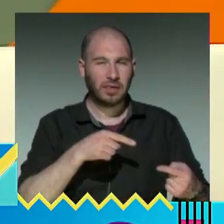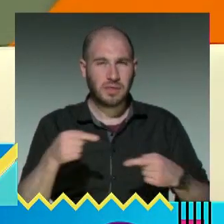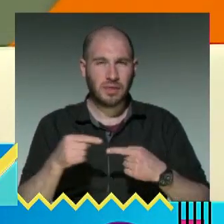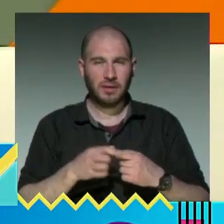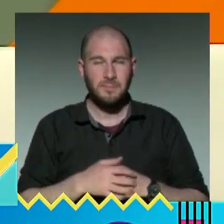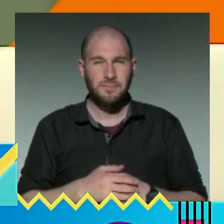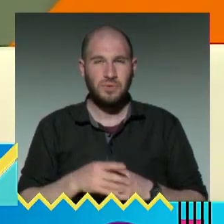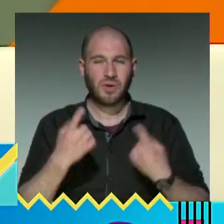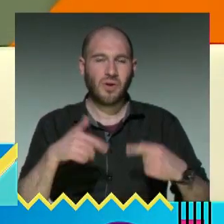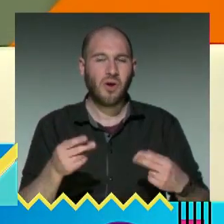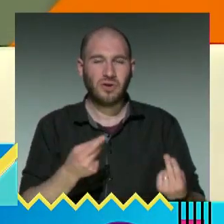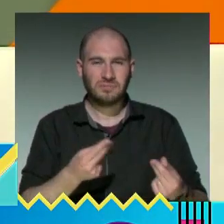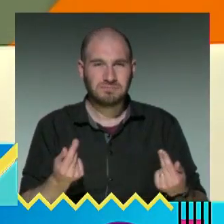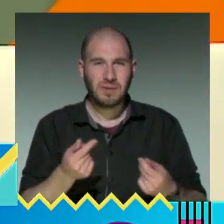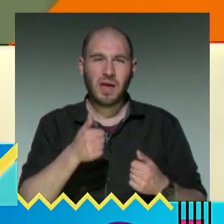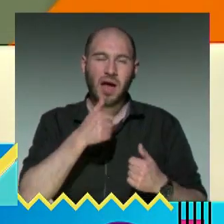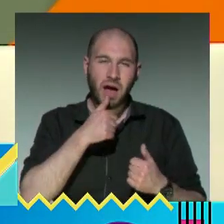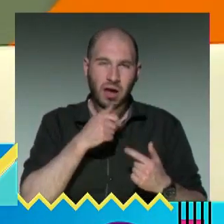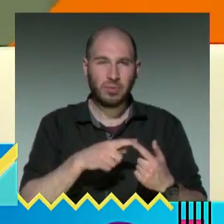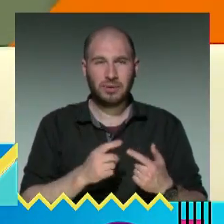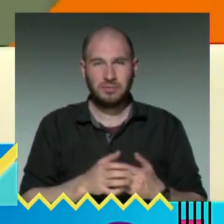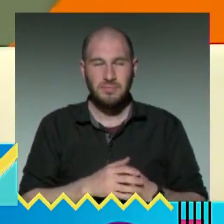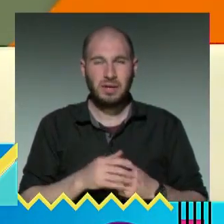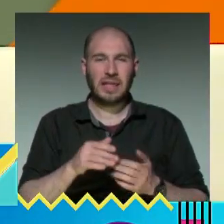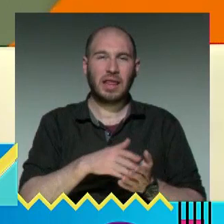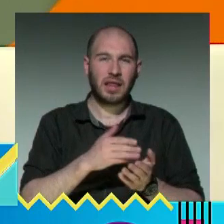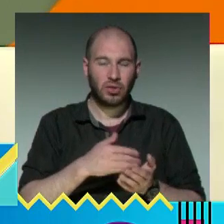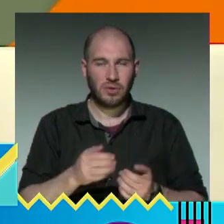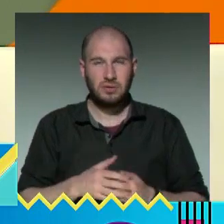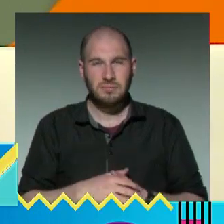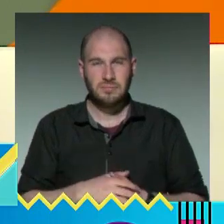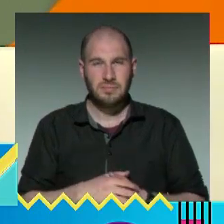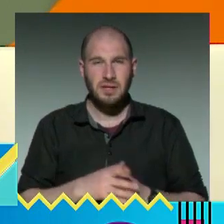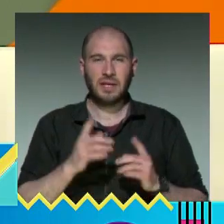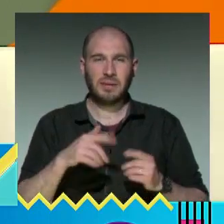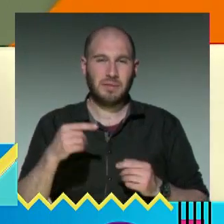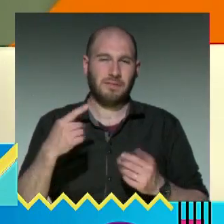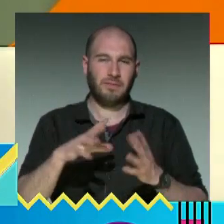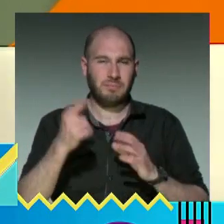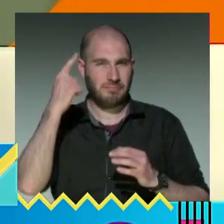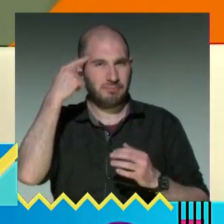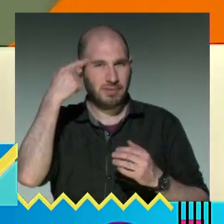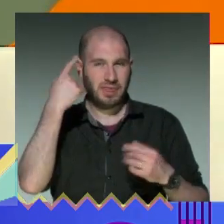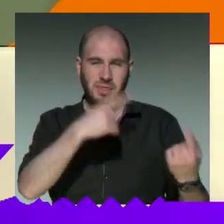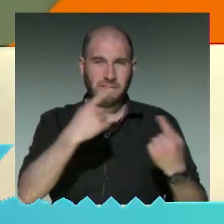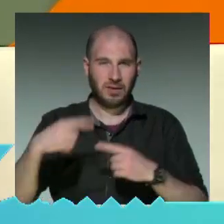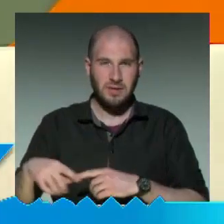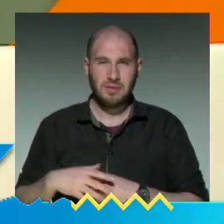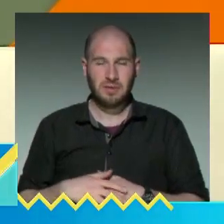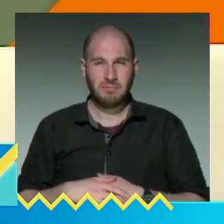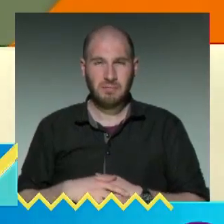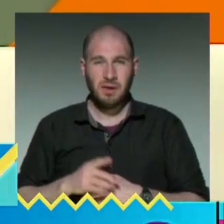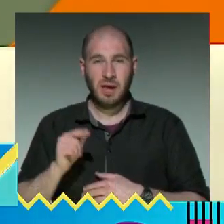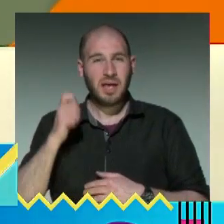así, son los recursos, ya sea el agua, bueno, el territorio, y las lógicas son absolutamente distintas. Como